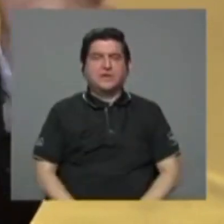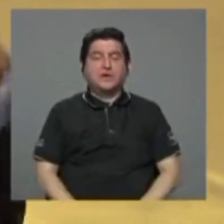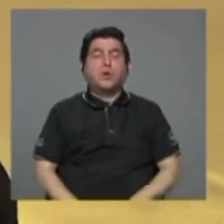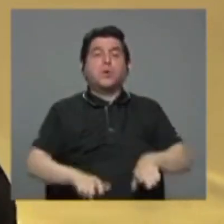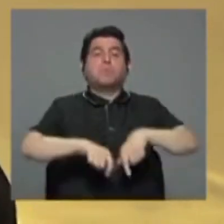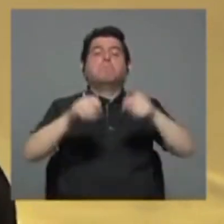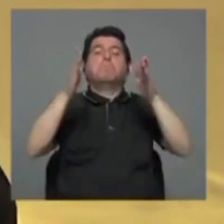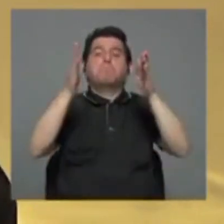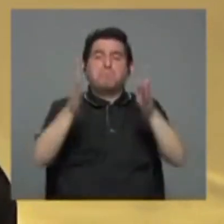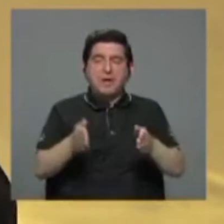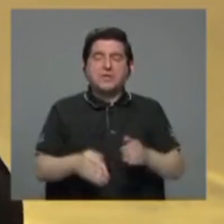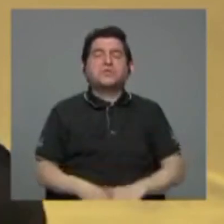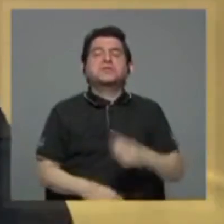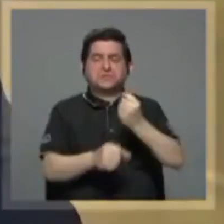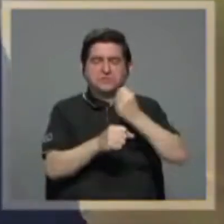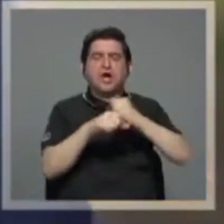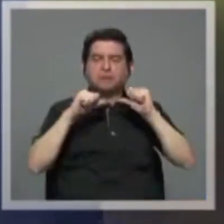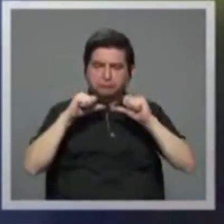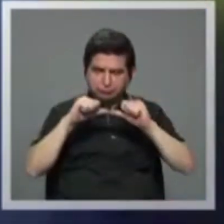periodista en ejercicio.